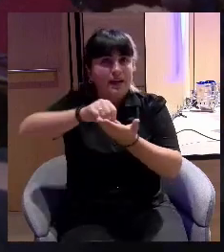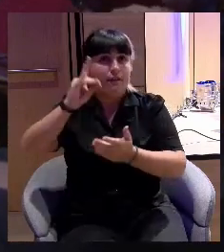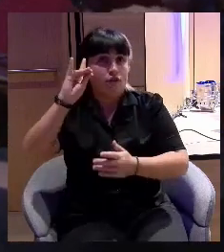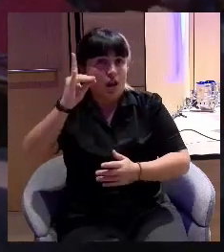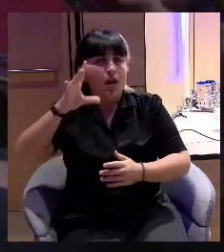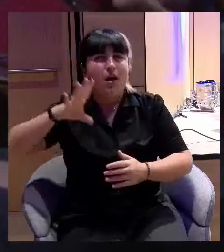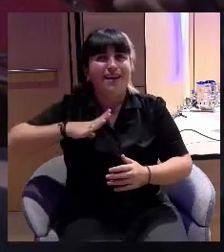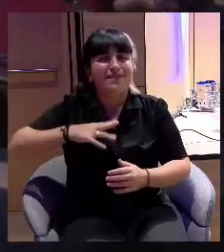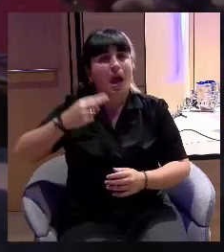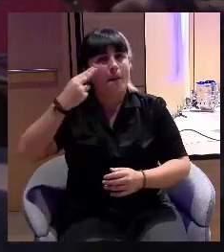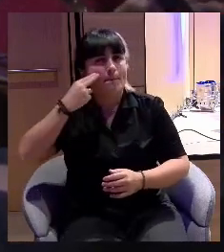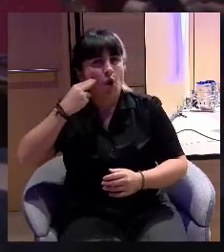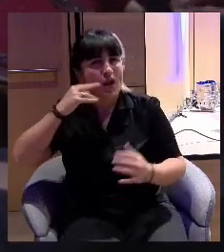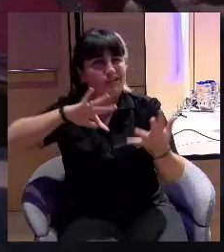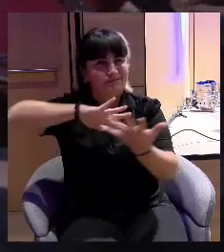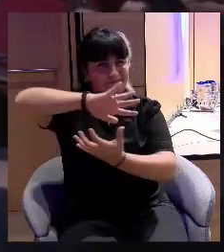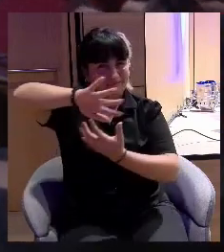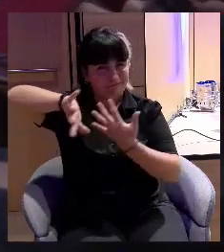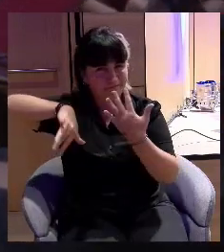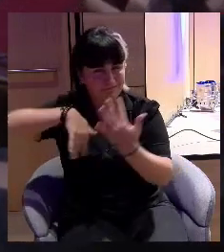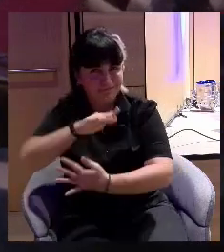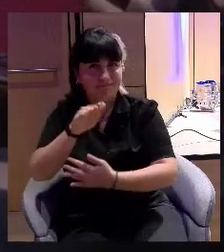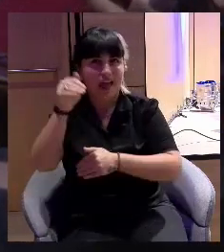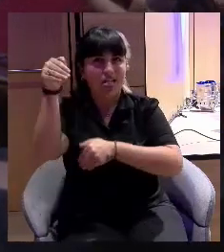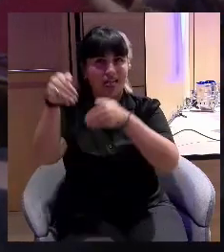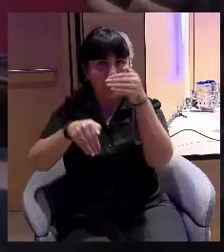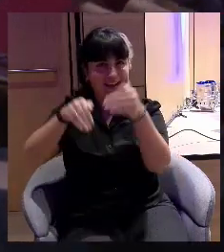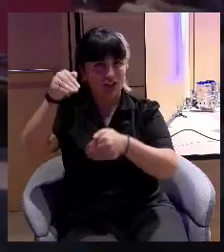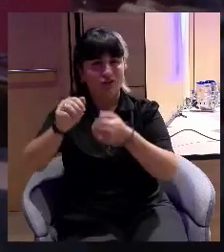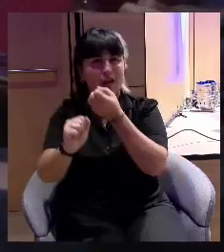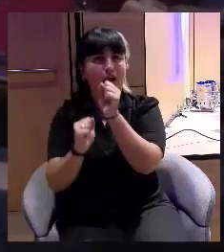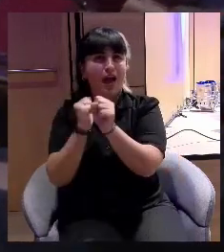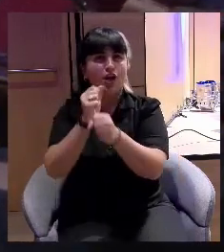2019, generó una plataforma en la que